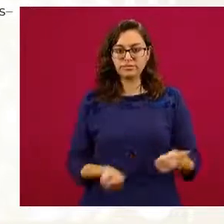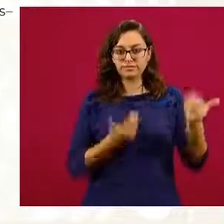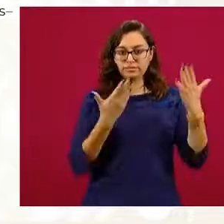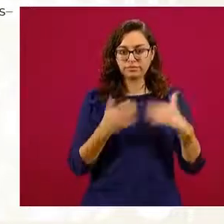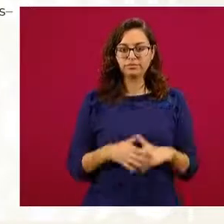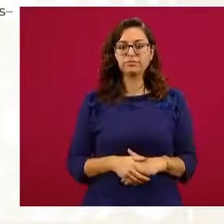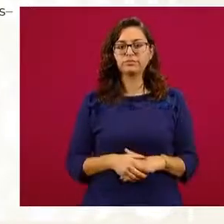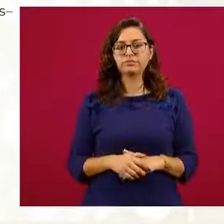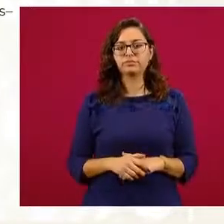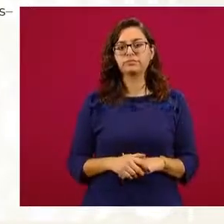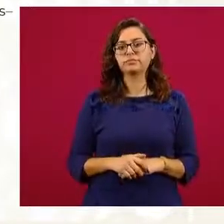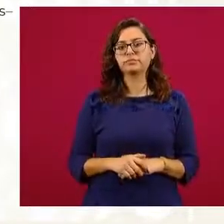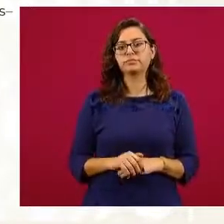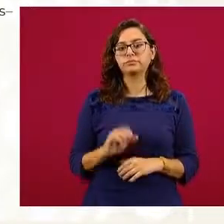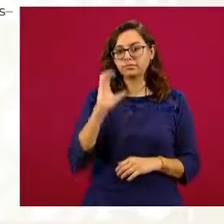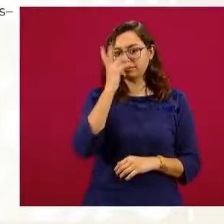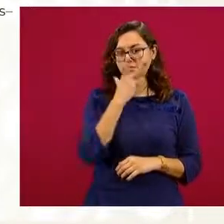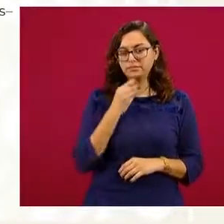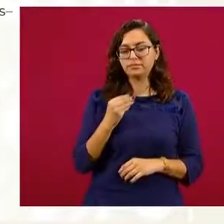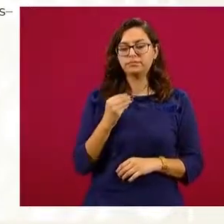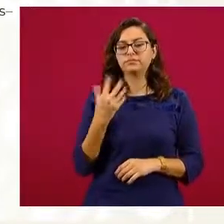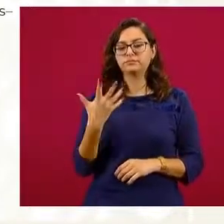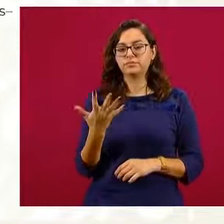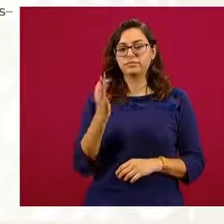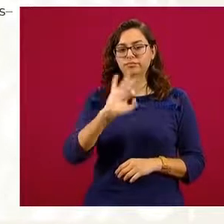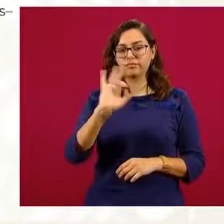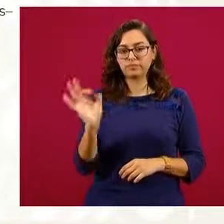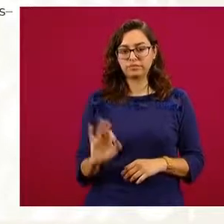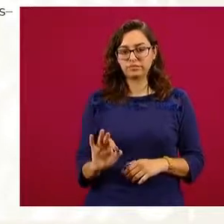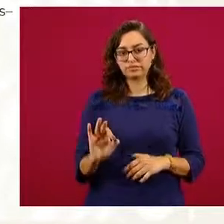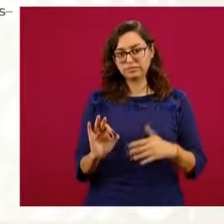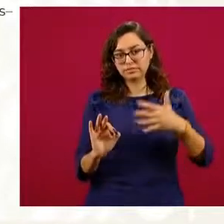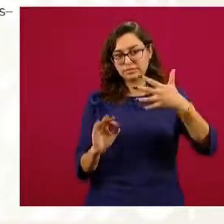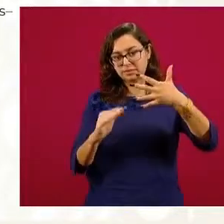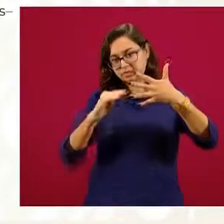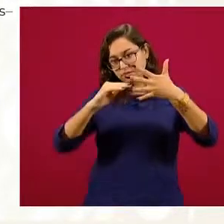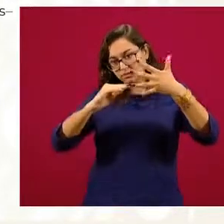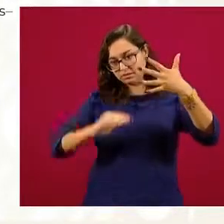de belleza concentra un 5% y el resto